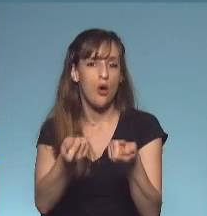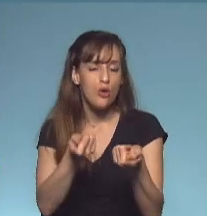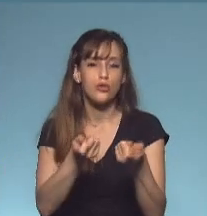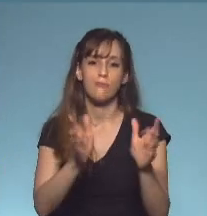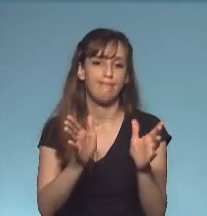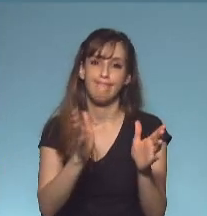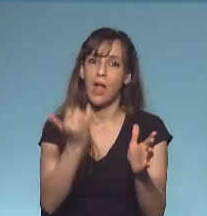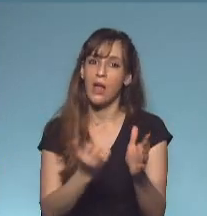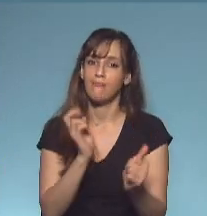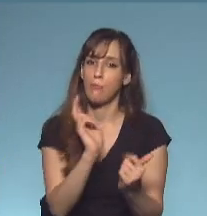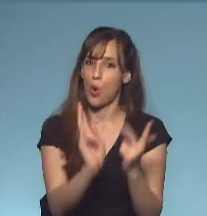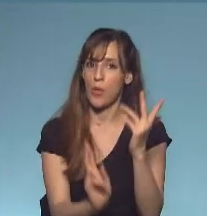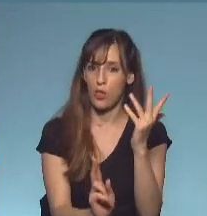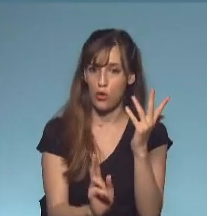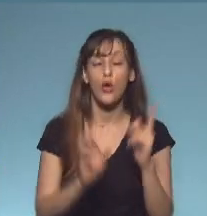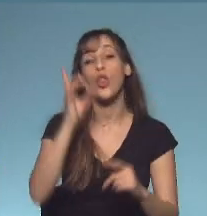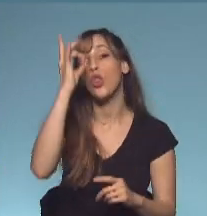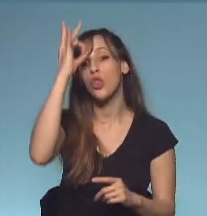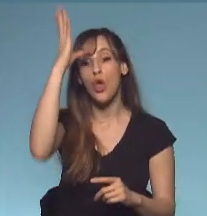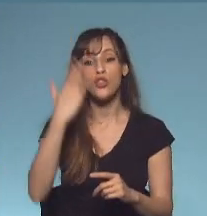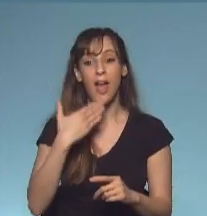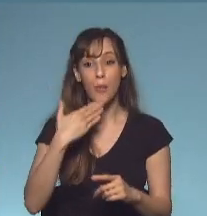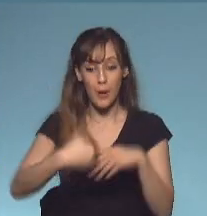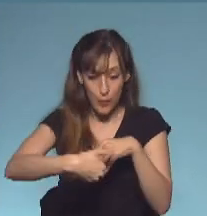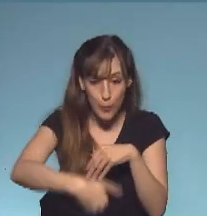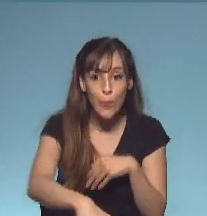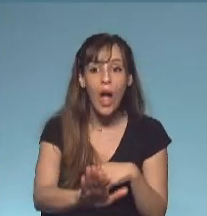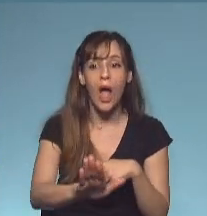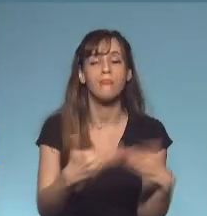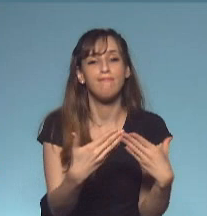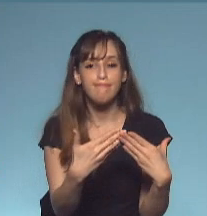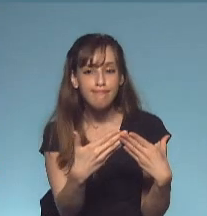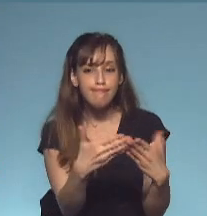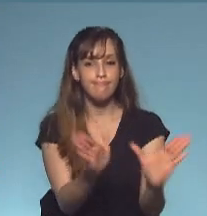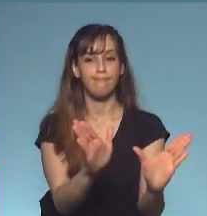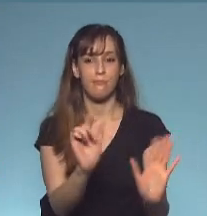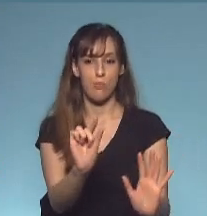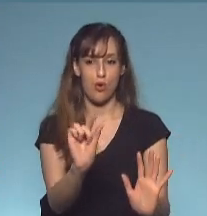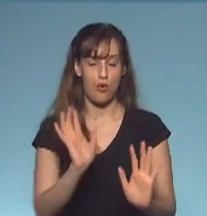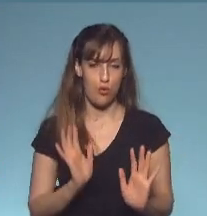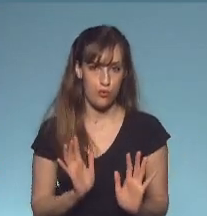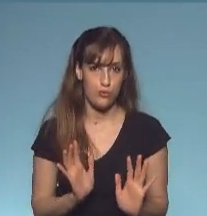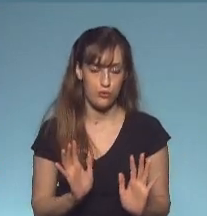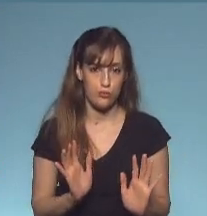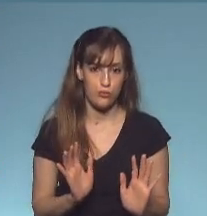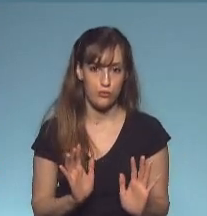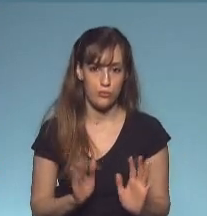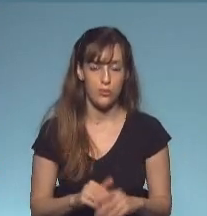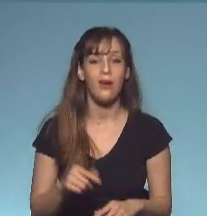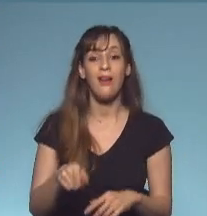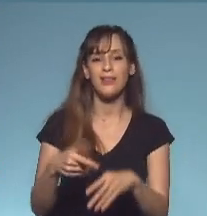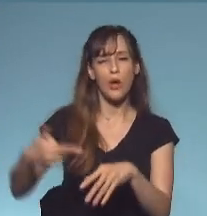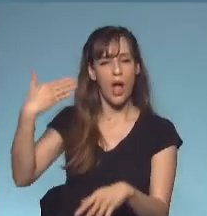12 de abril, prevén una flexibilización de esas medidas. Y esto empezó bien atrás porque el